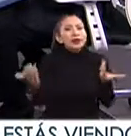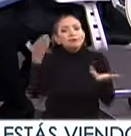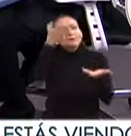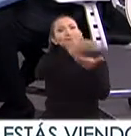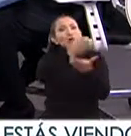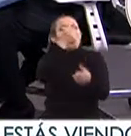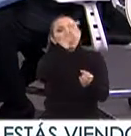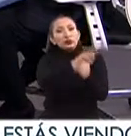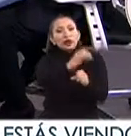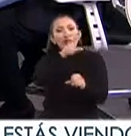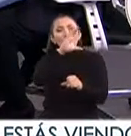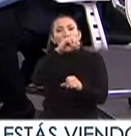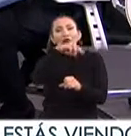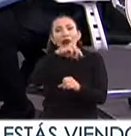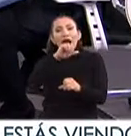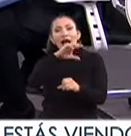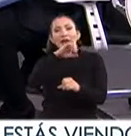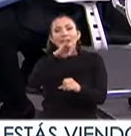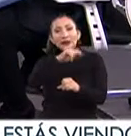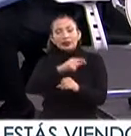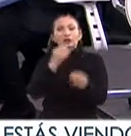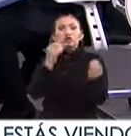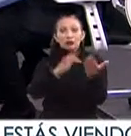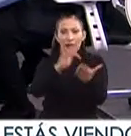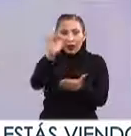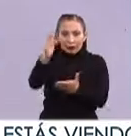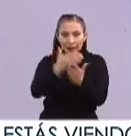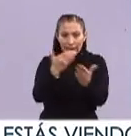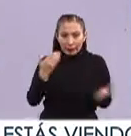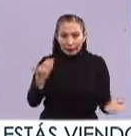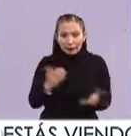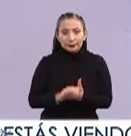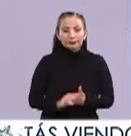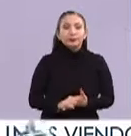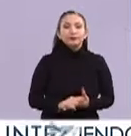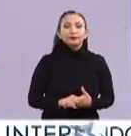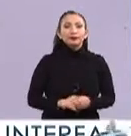acceder a esta oportunidad del CONACYT. Muchas gracias, antes que nada.